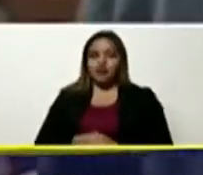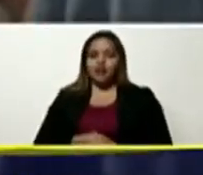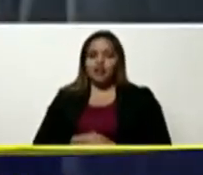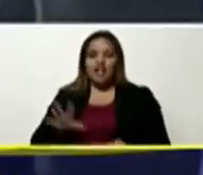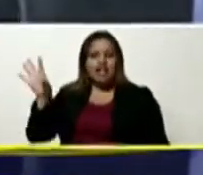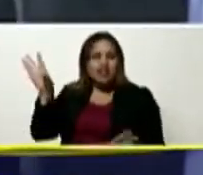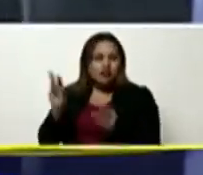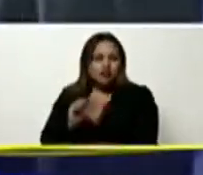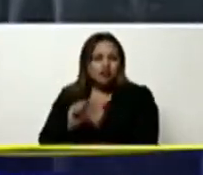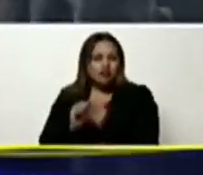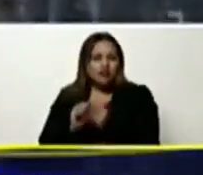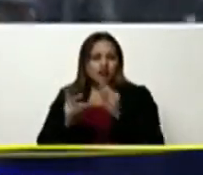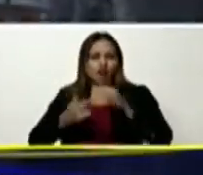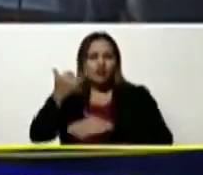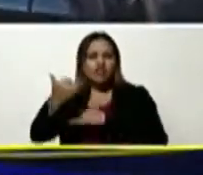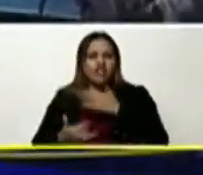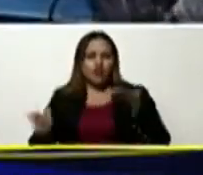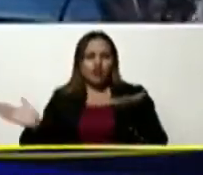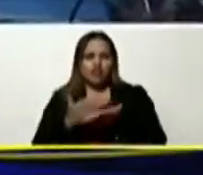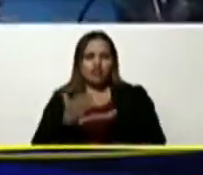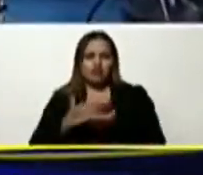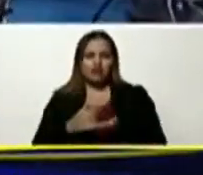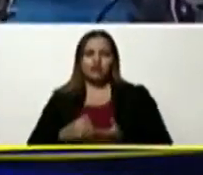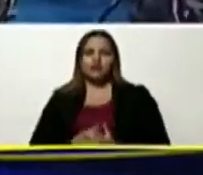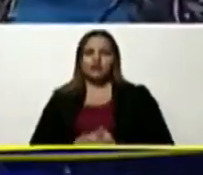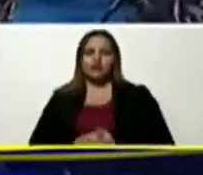este es, en resumido, el proyecto del libro,